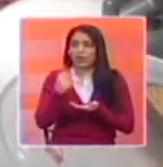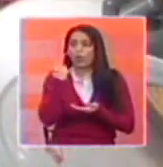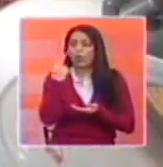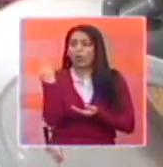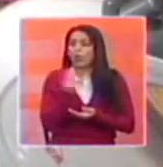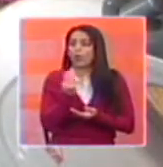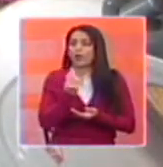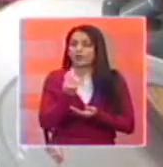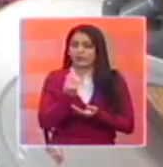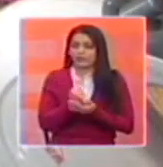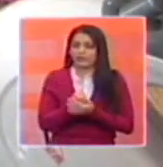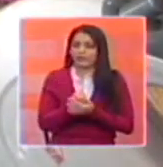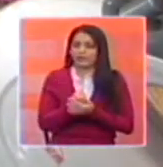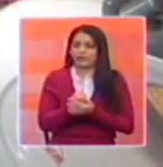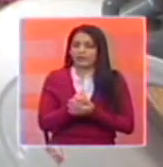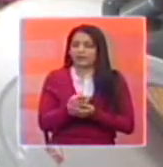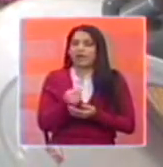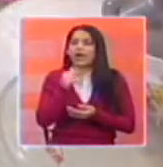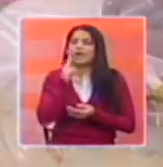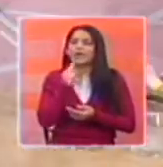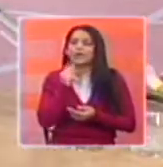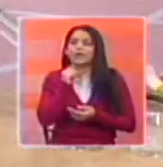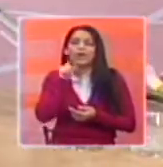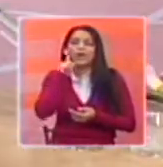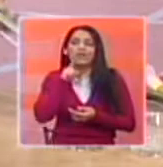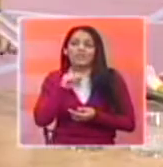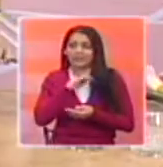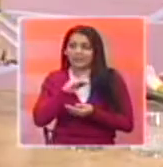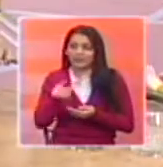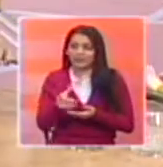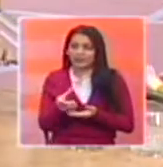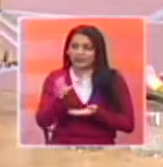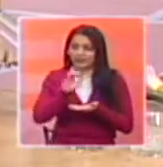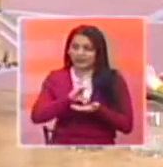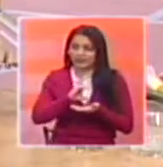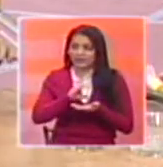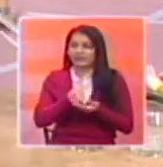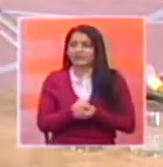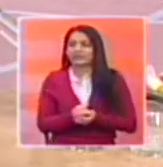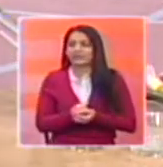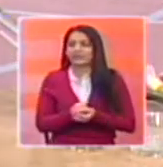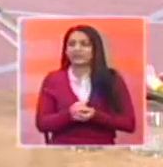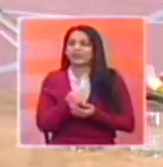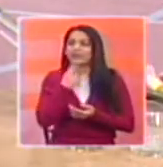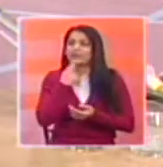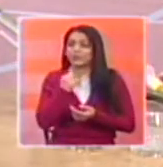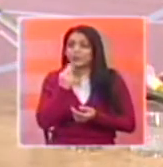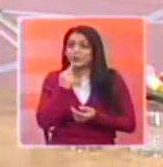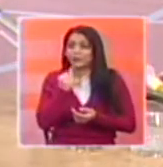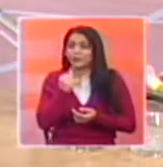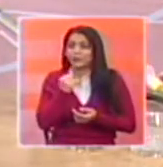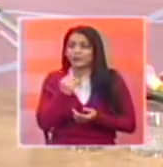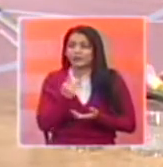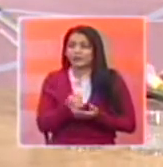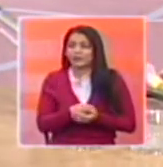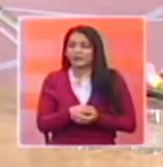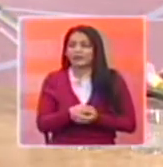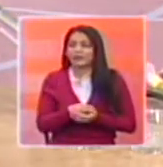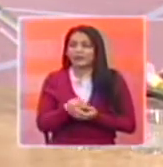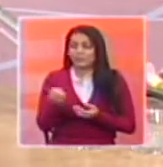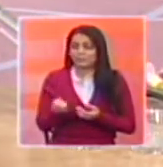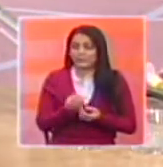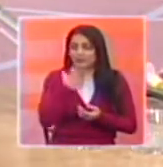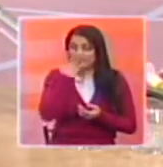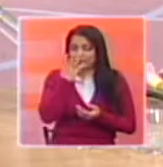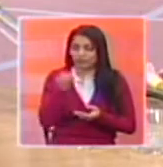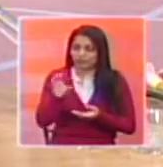Ya. Media taza de azúcar morena. Ya, está bien. Media taza de azúcar blanca. Media de azúcar blanca, ya.